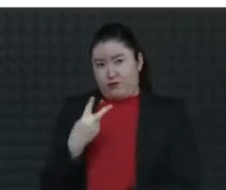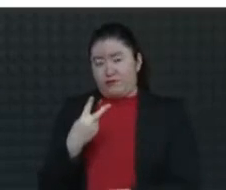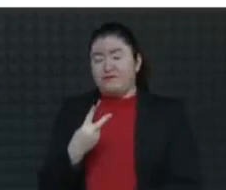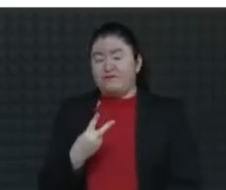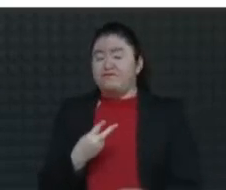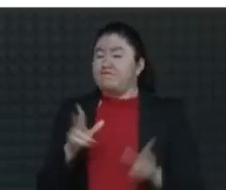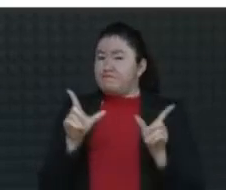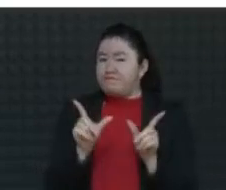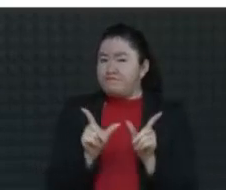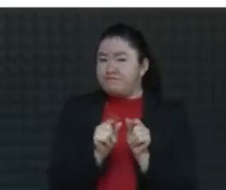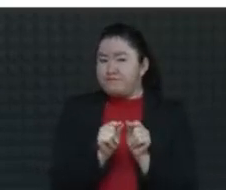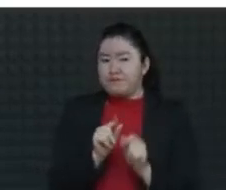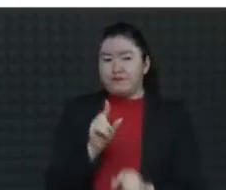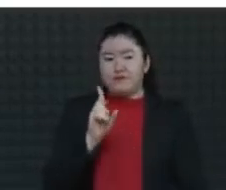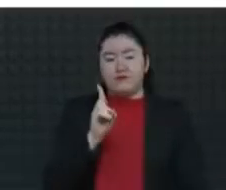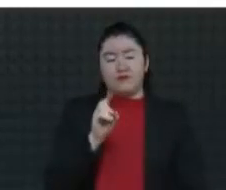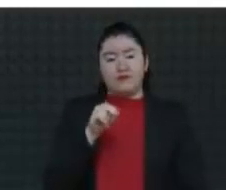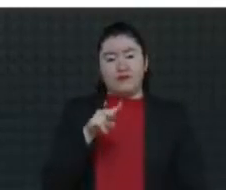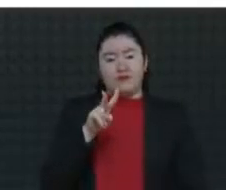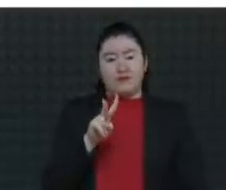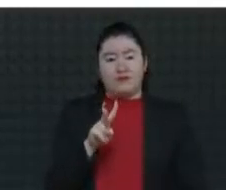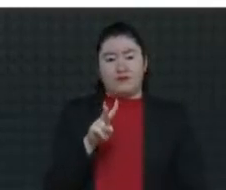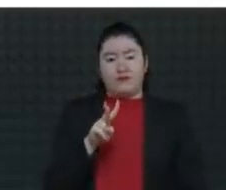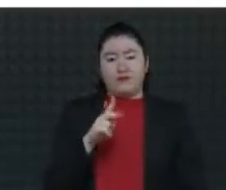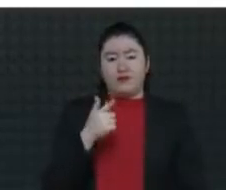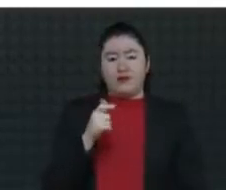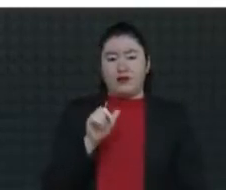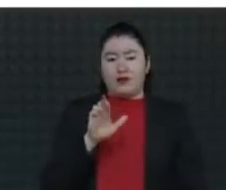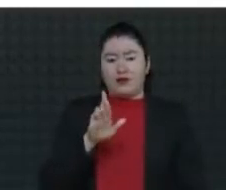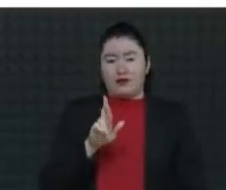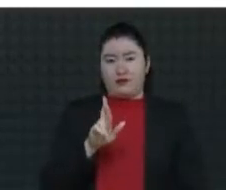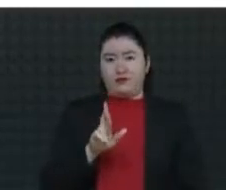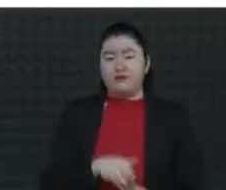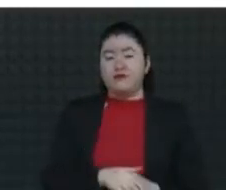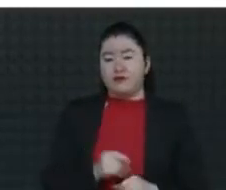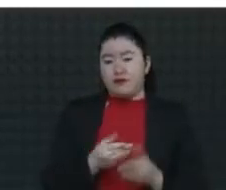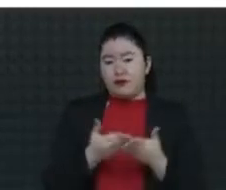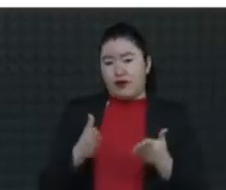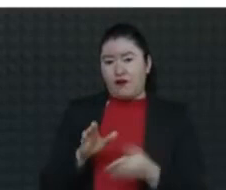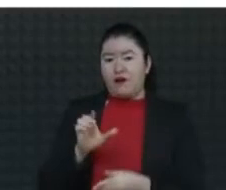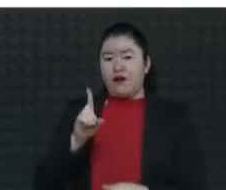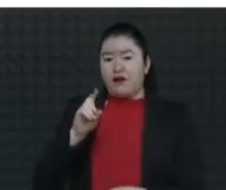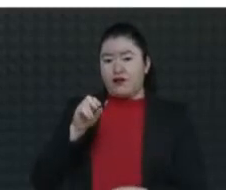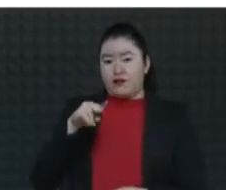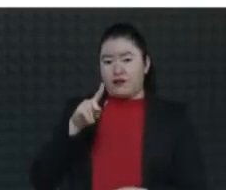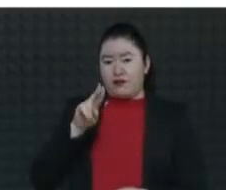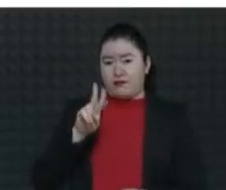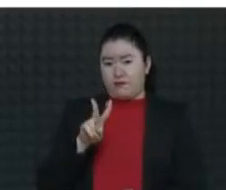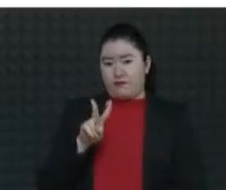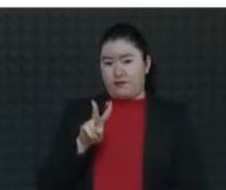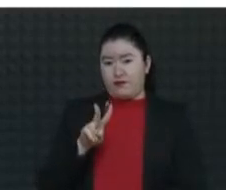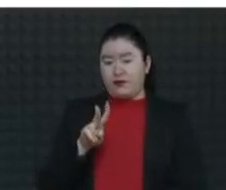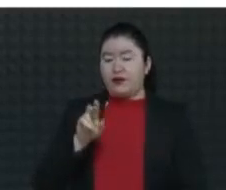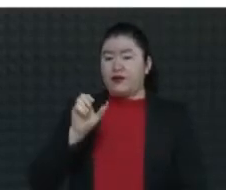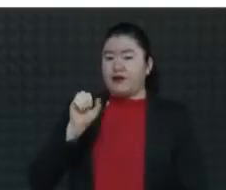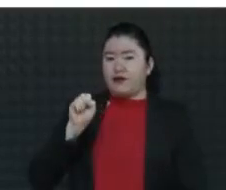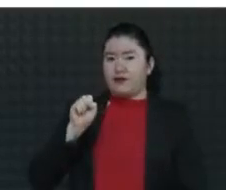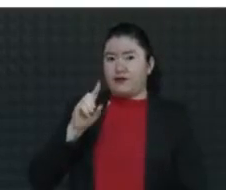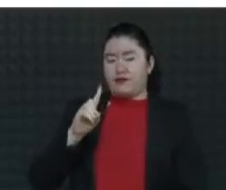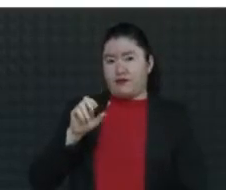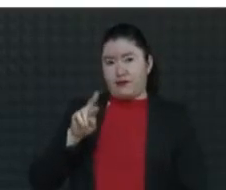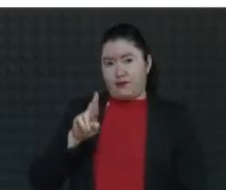DNB, GL México, SDRL DCB, ahora DNB Energy Systems México, SDRL